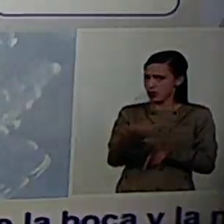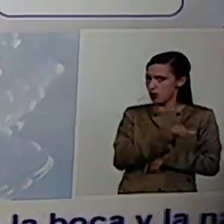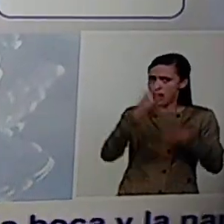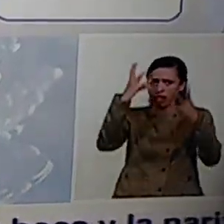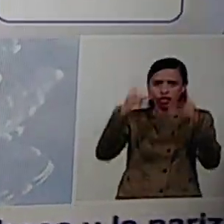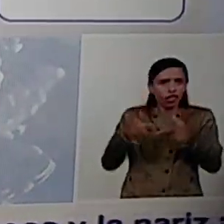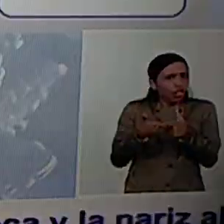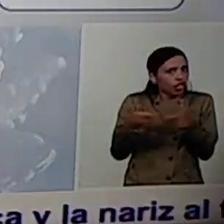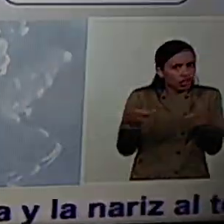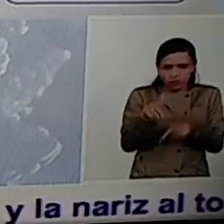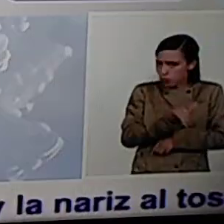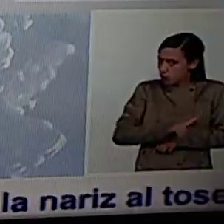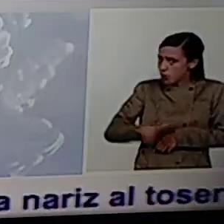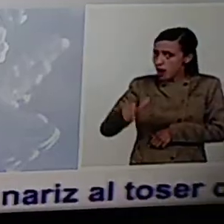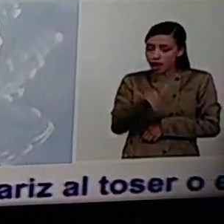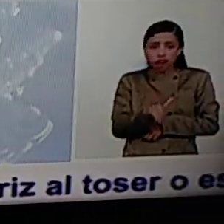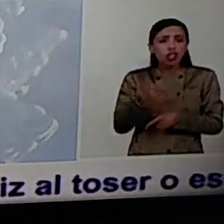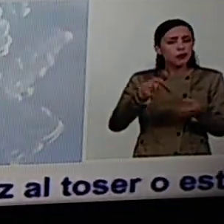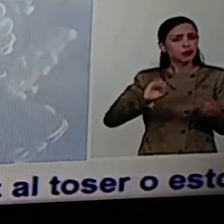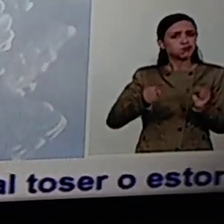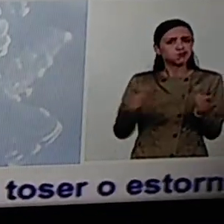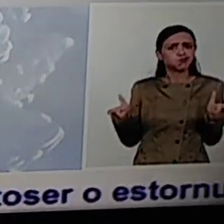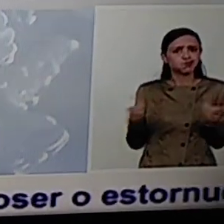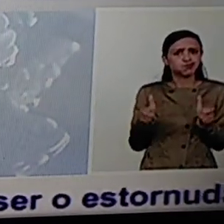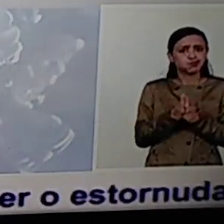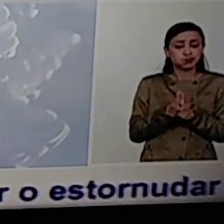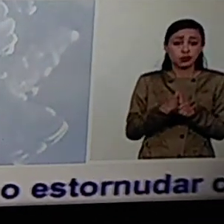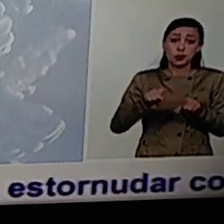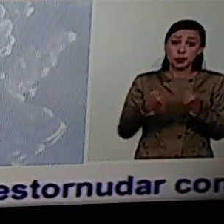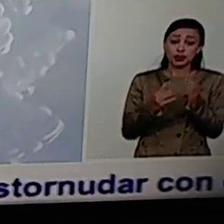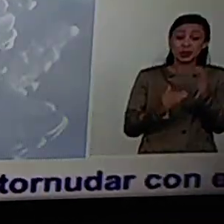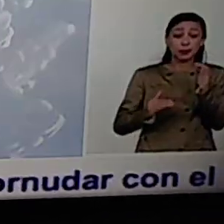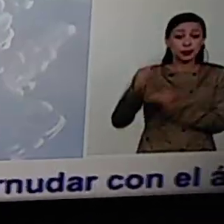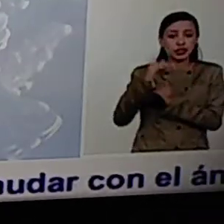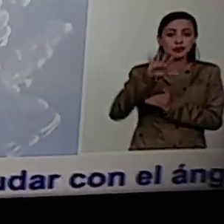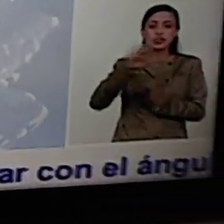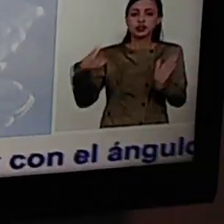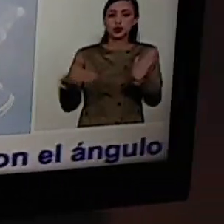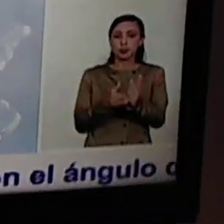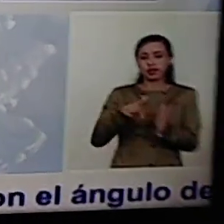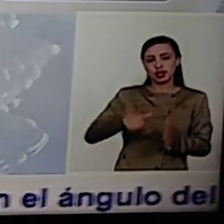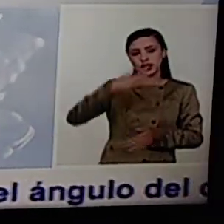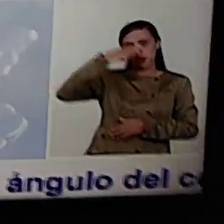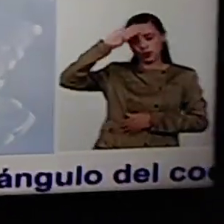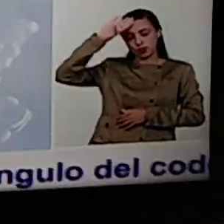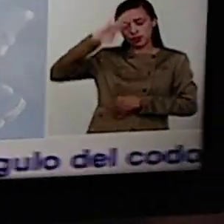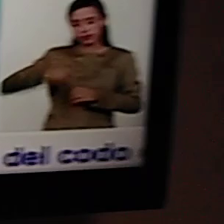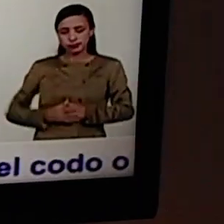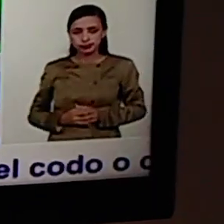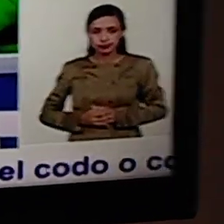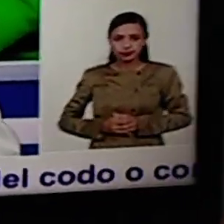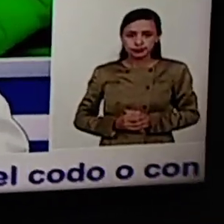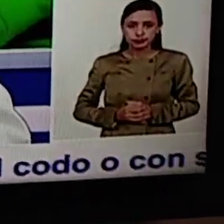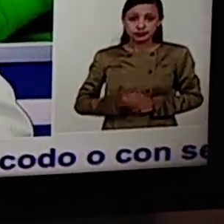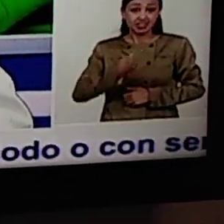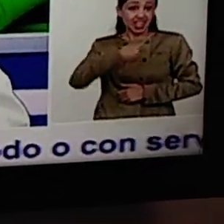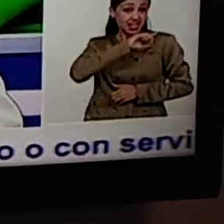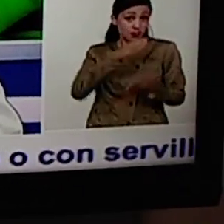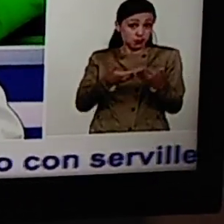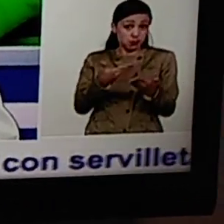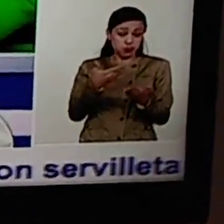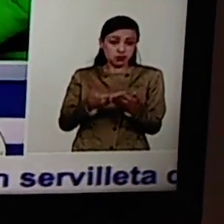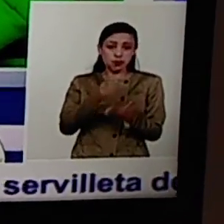elevada, sobre todo que está por encima de 5.000 en nuestro país. Ayer se procesaron